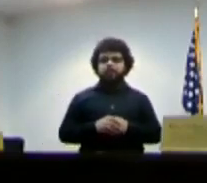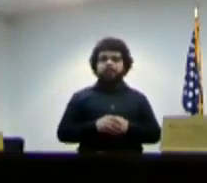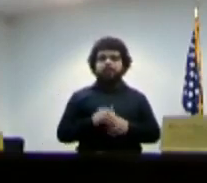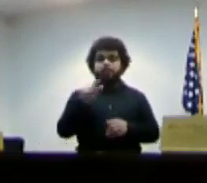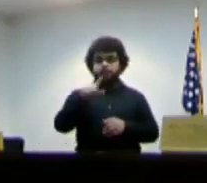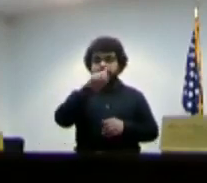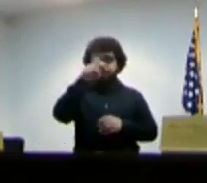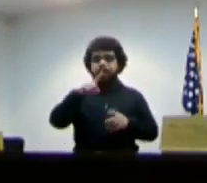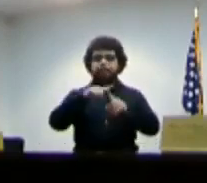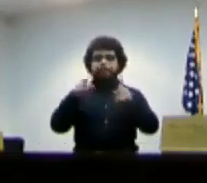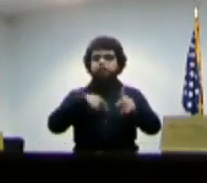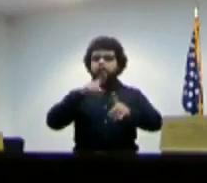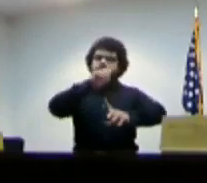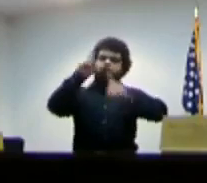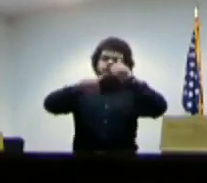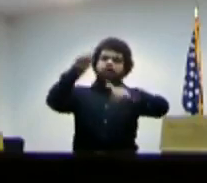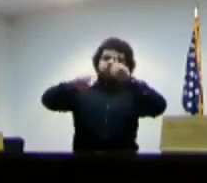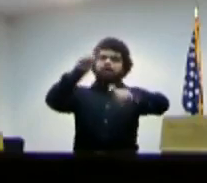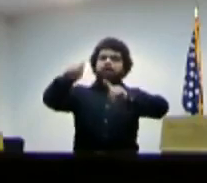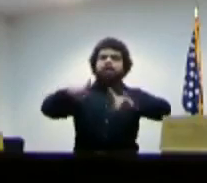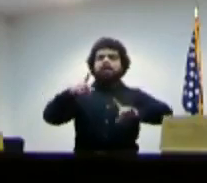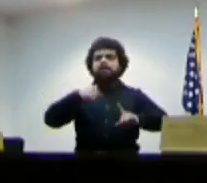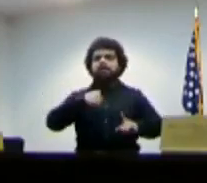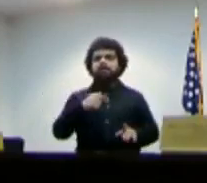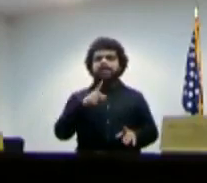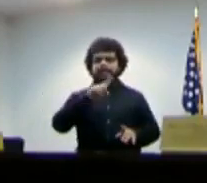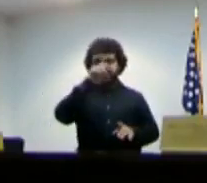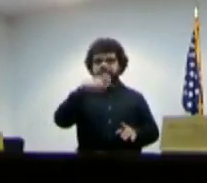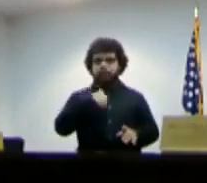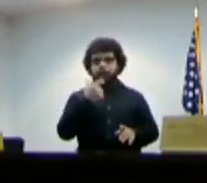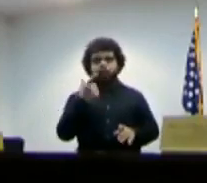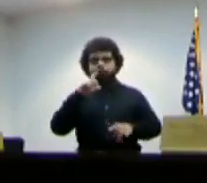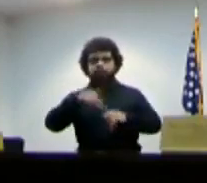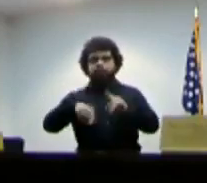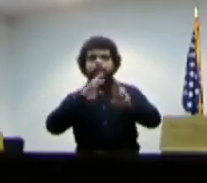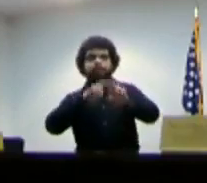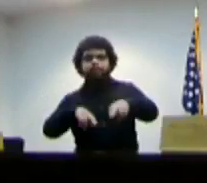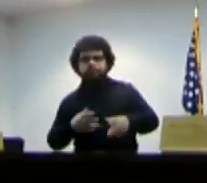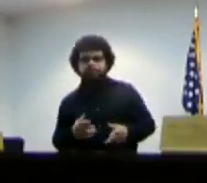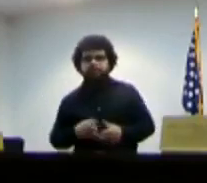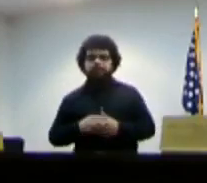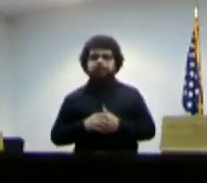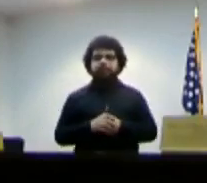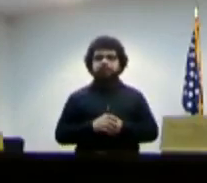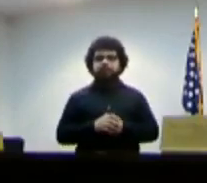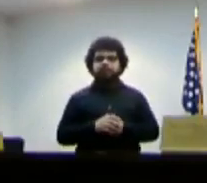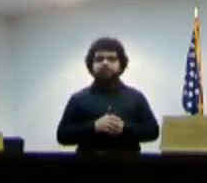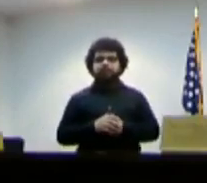hubo varias preguntas compuestas, esa se quedó sin contestar y entonces aprovecho el momento.